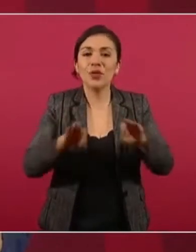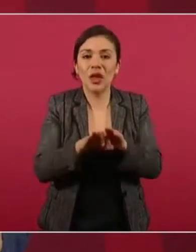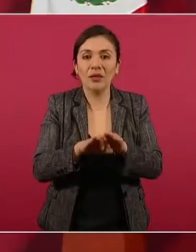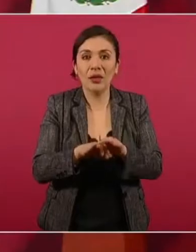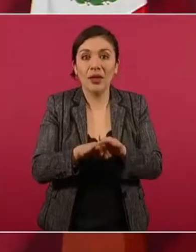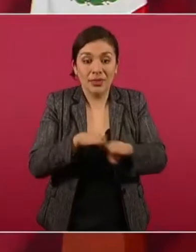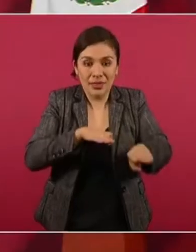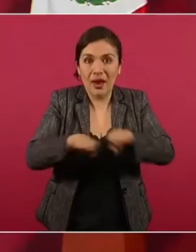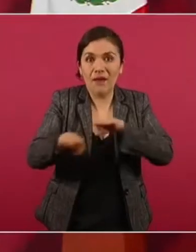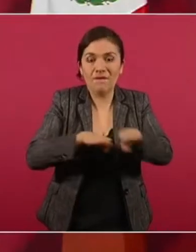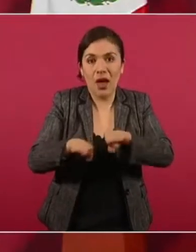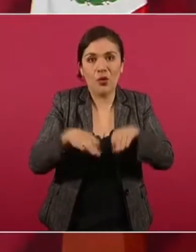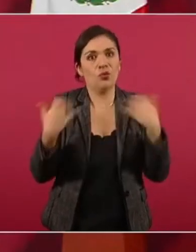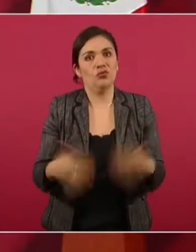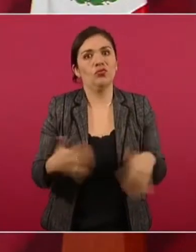el trabajo.